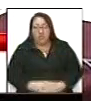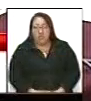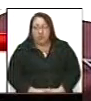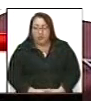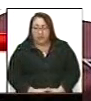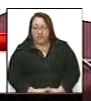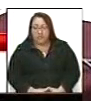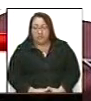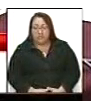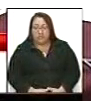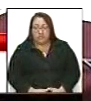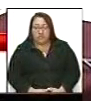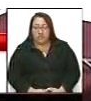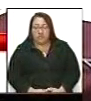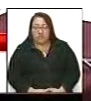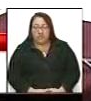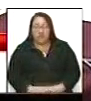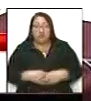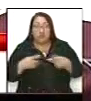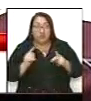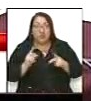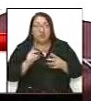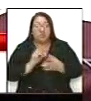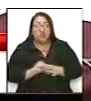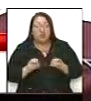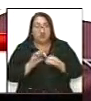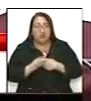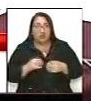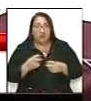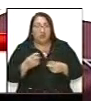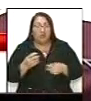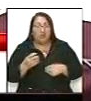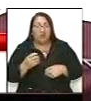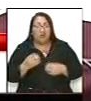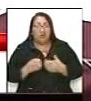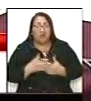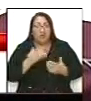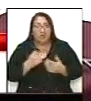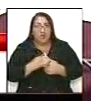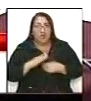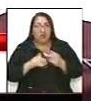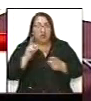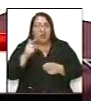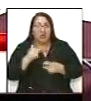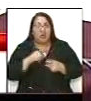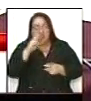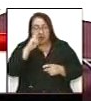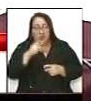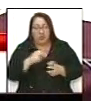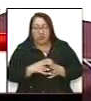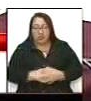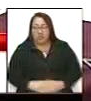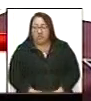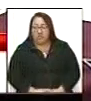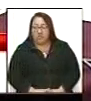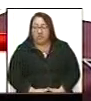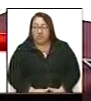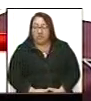Entonces, permite que la democracia sea mucha más fluida y que se vayan formando los liderazgos que el país necesita.